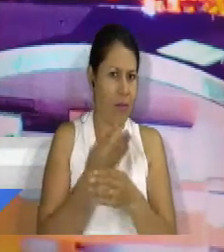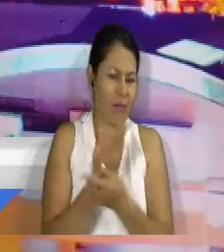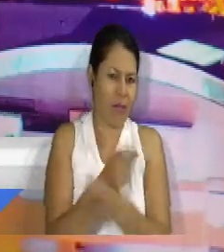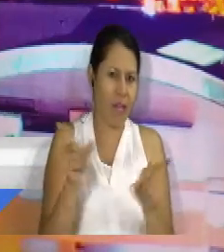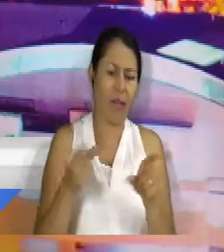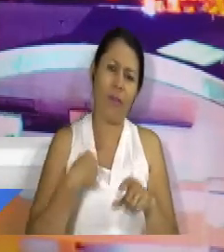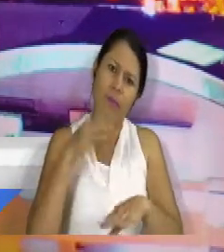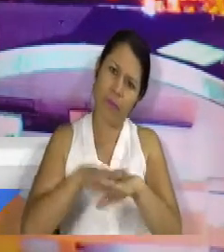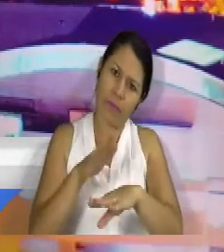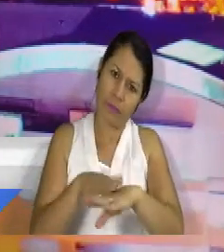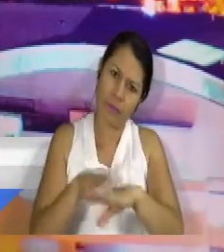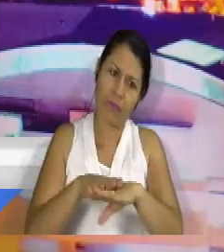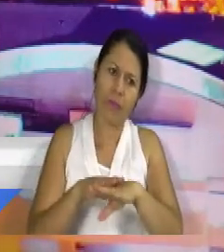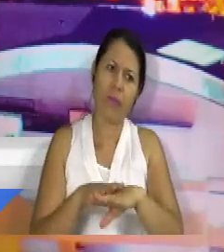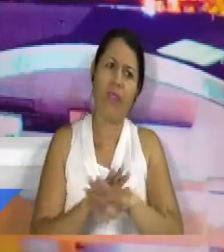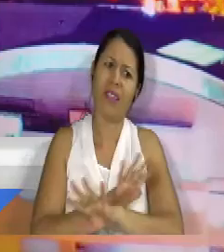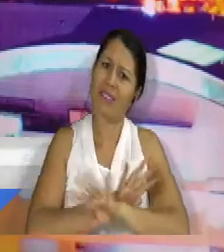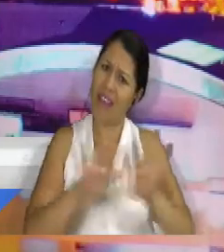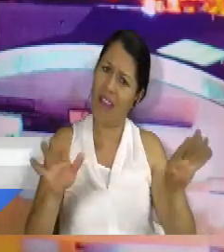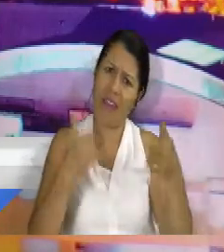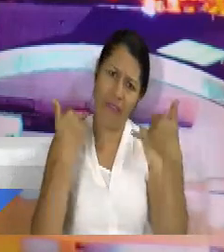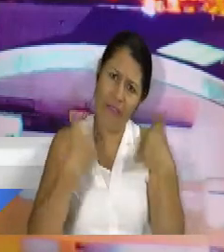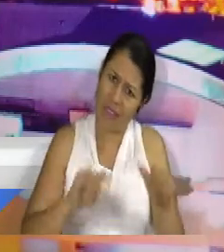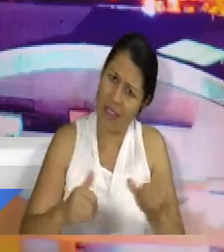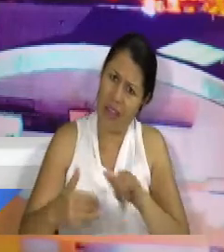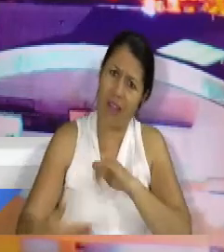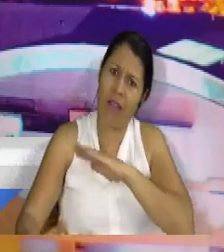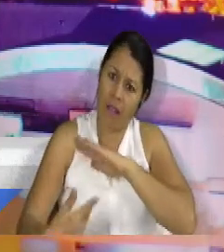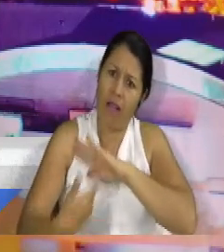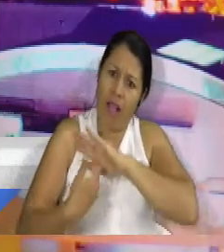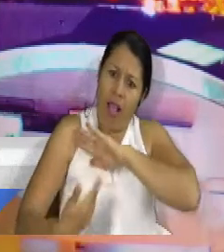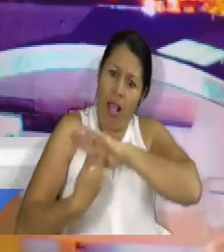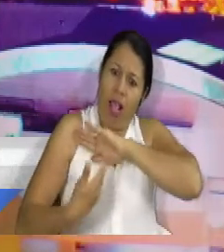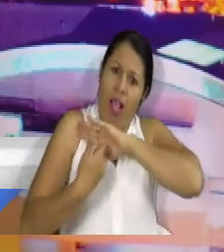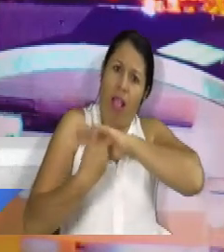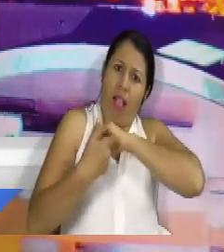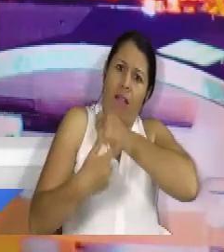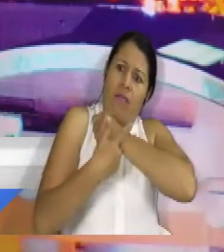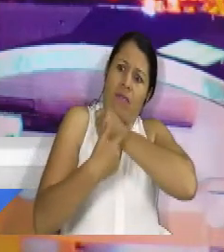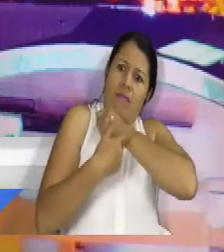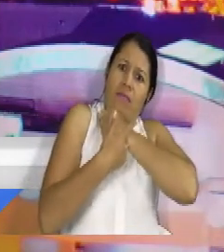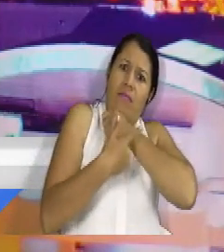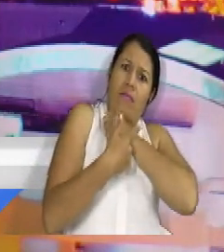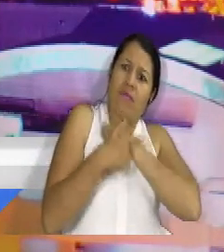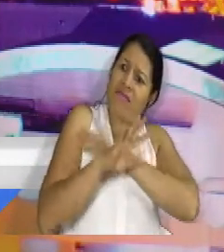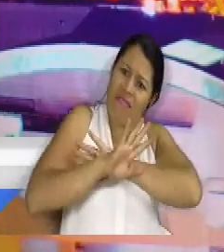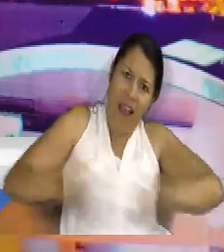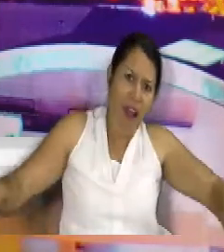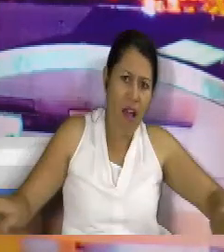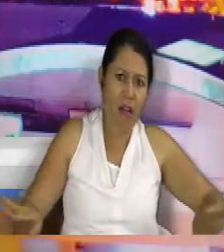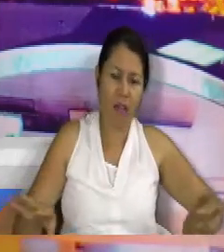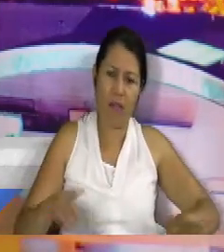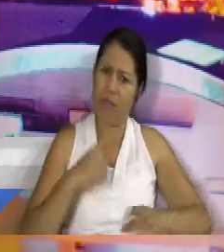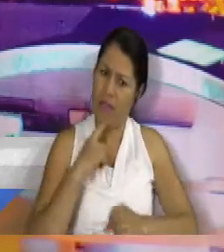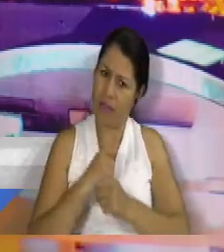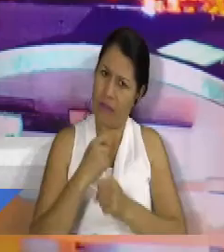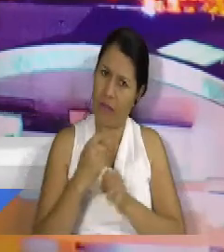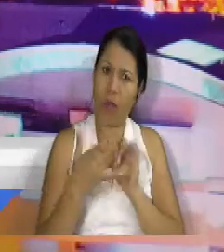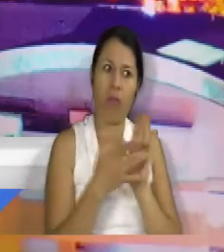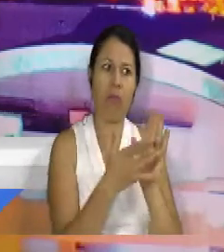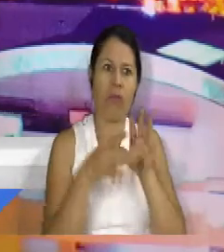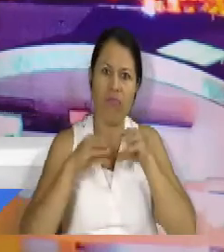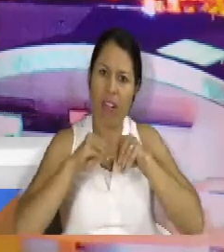cesara la persecución en mi contra, porque es difícil, Pedro, que a uno lo sometan al escarnio público, que a